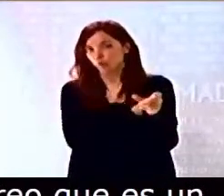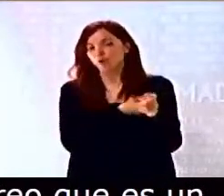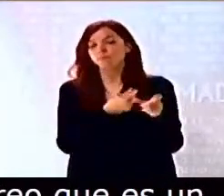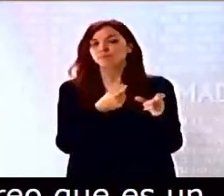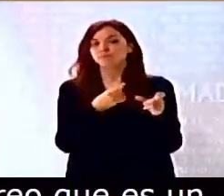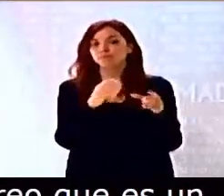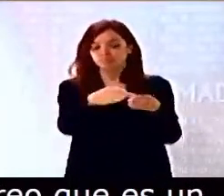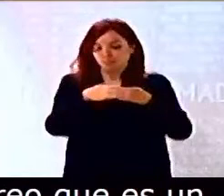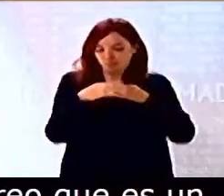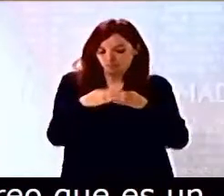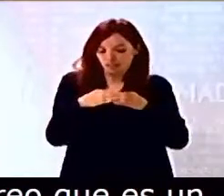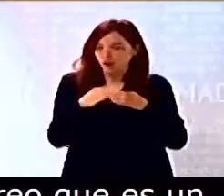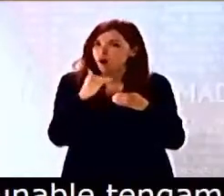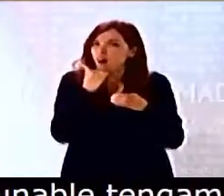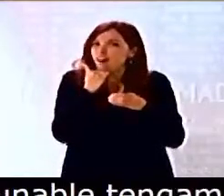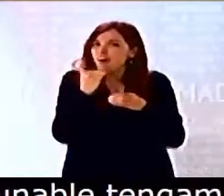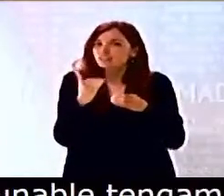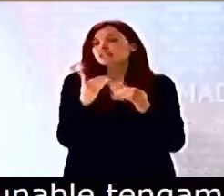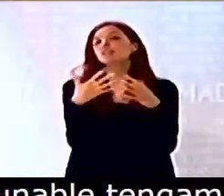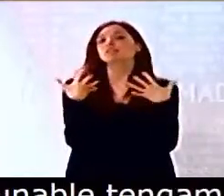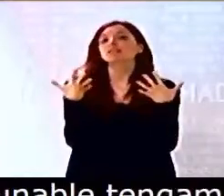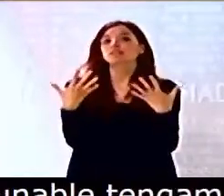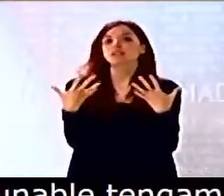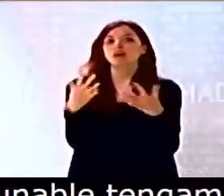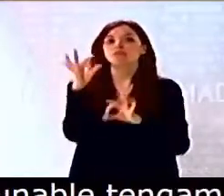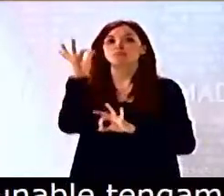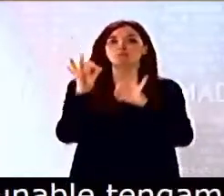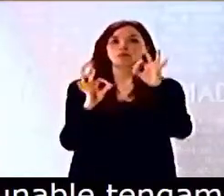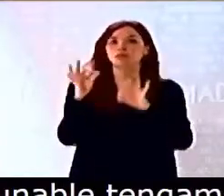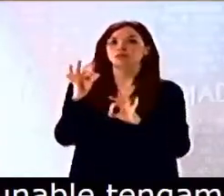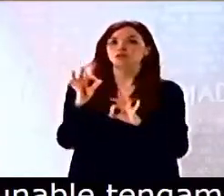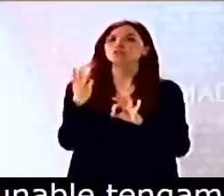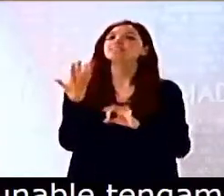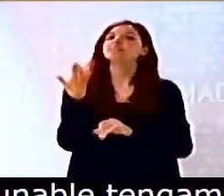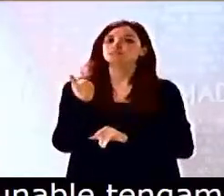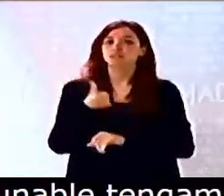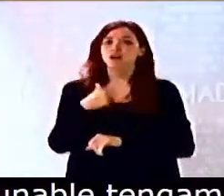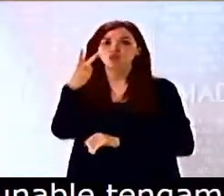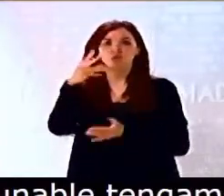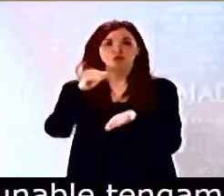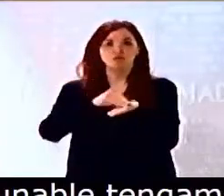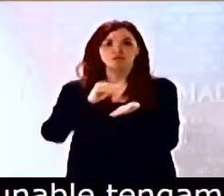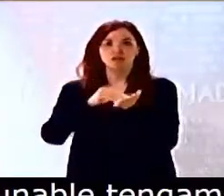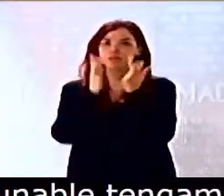tengamos vacunado casi a un 10% de la población con 2 dosis.